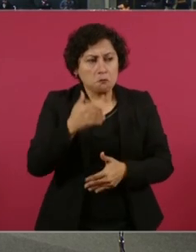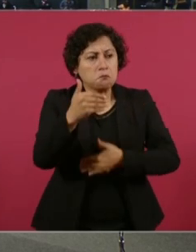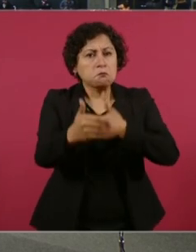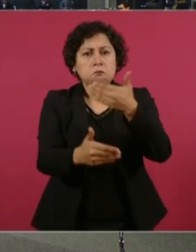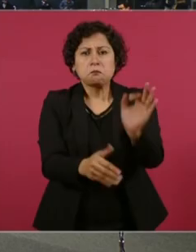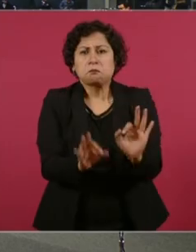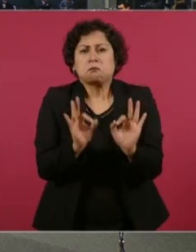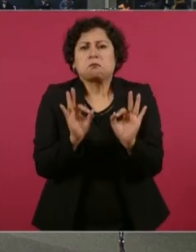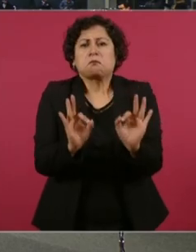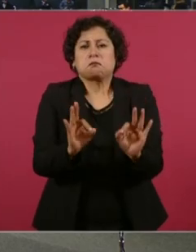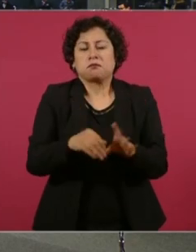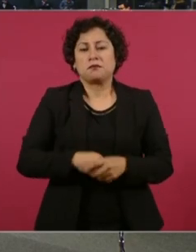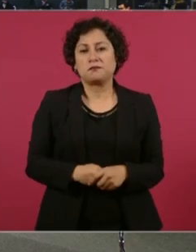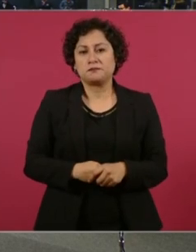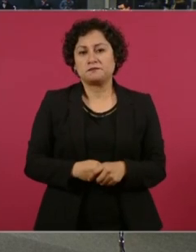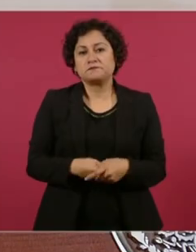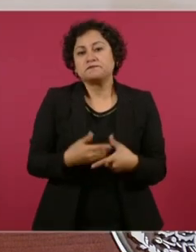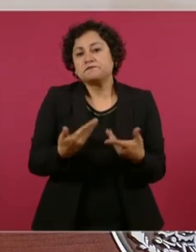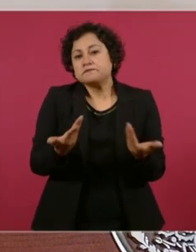alguna preocupación,